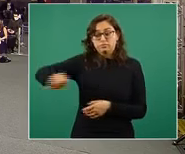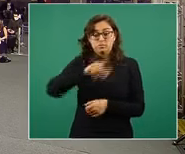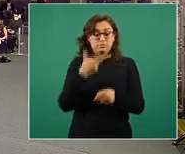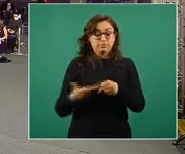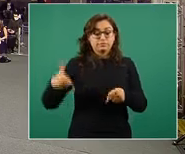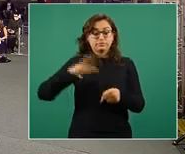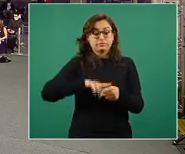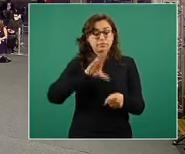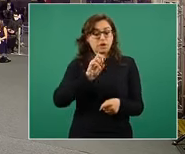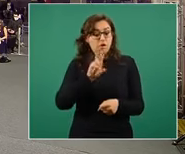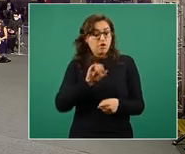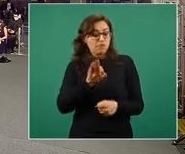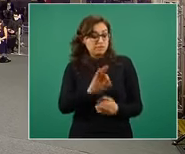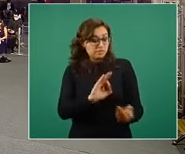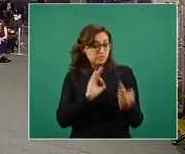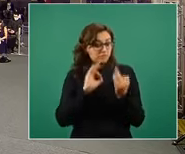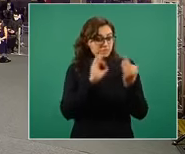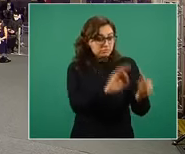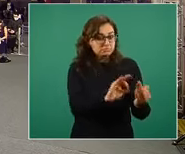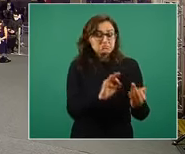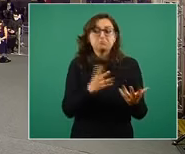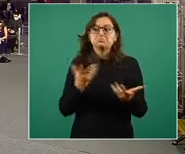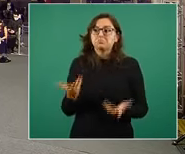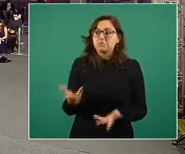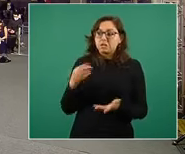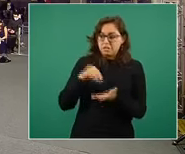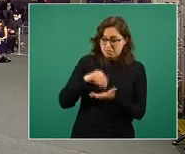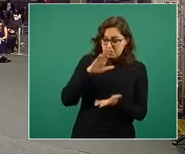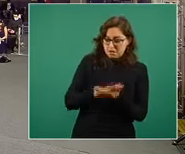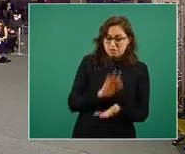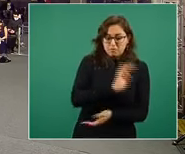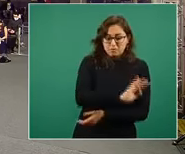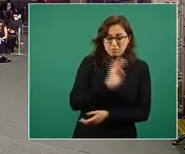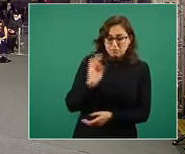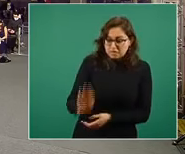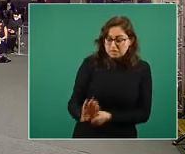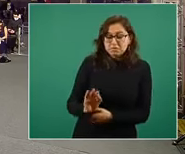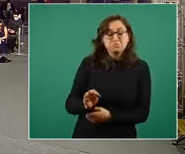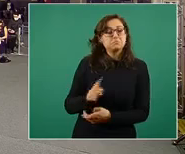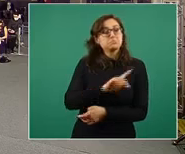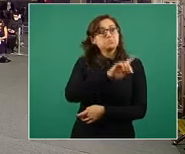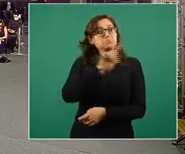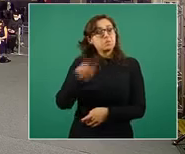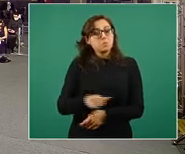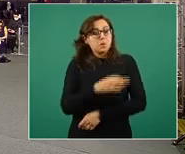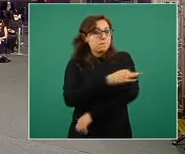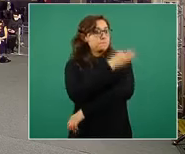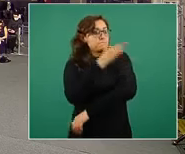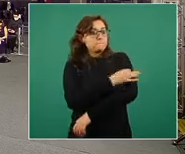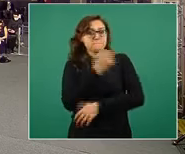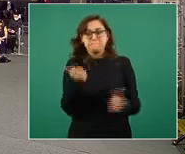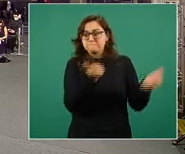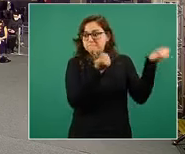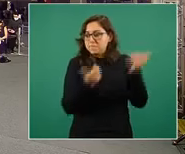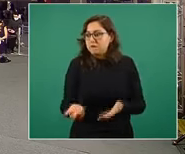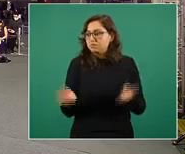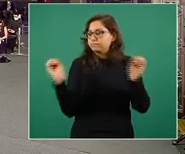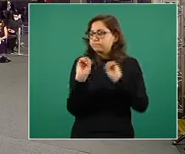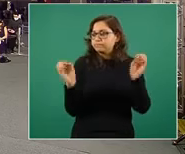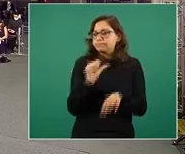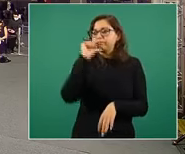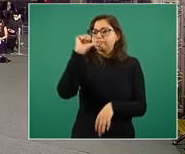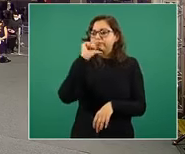les programó y ya no llegaron las vacunas, ya no hubo, pero no se les ha vuelto a dar otra fecha para